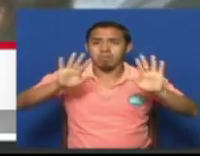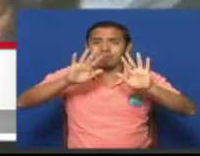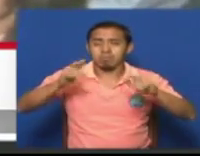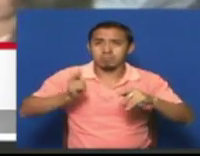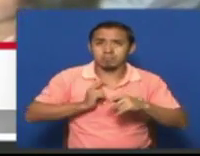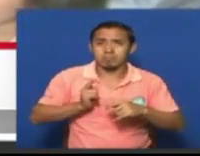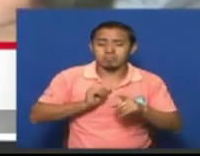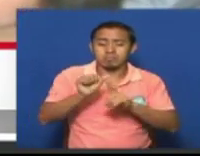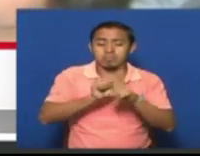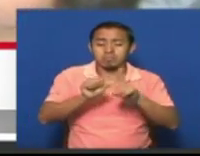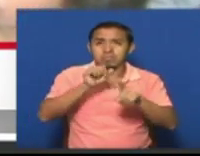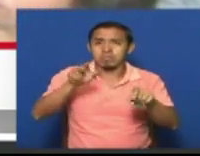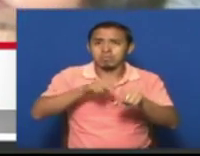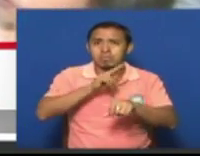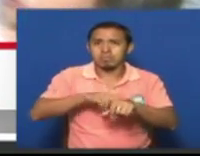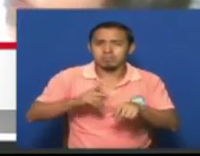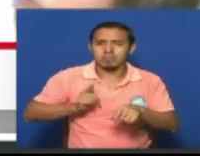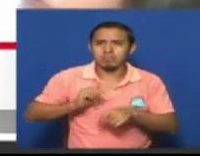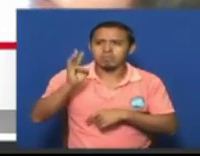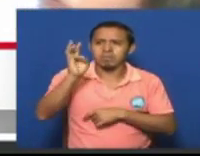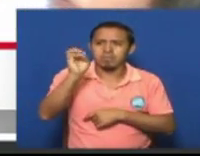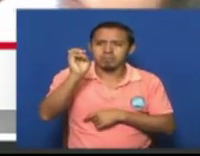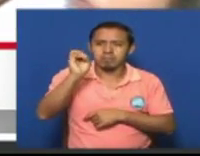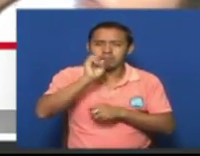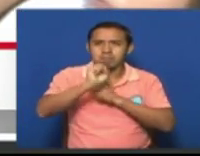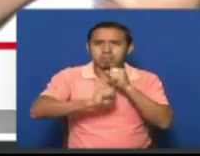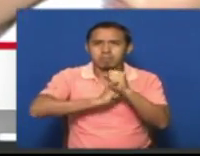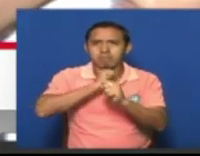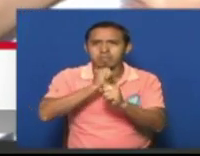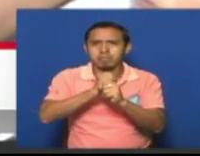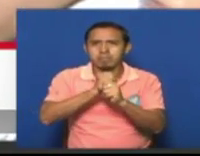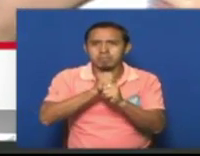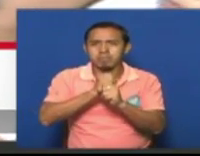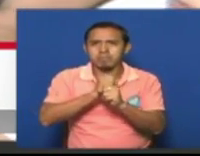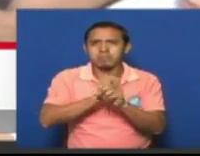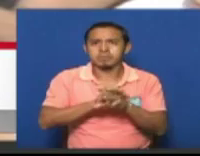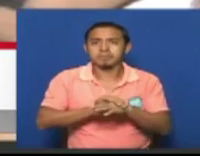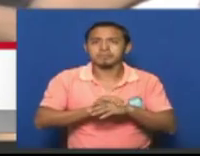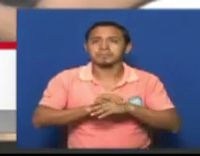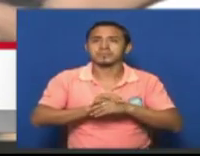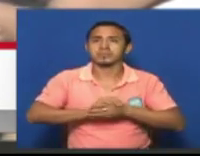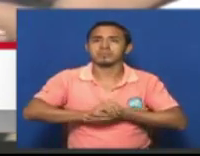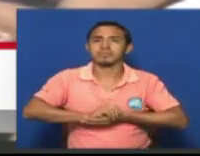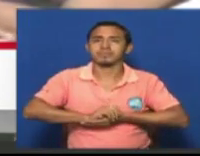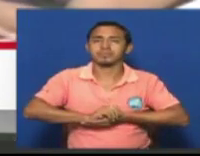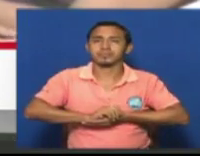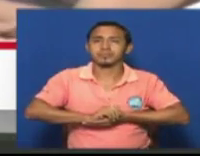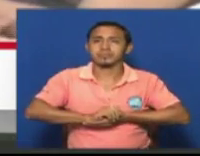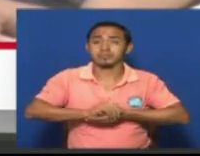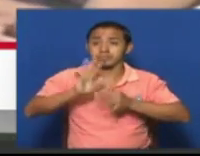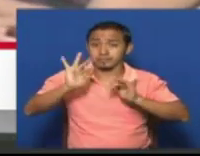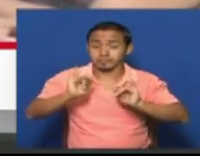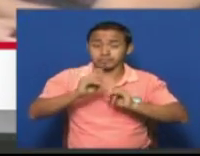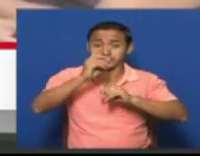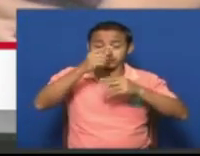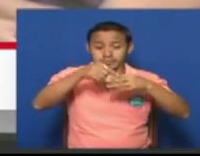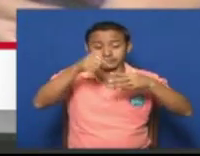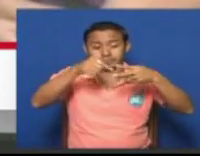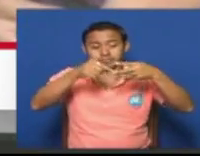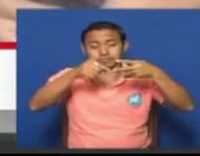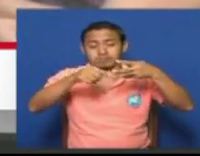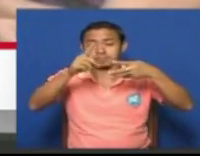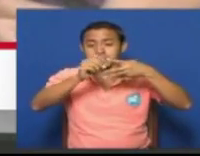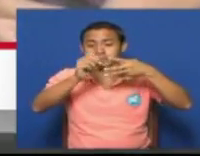30 años de existir en este periodo tres décadas casi